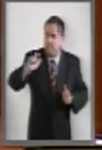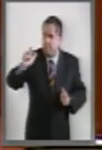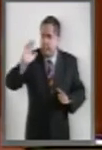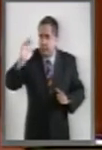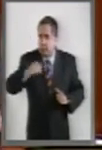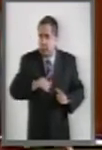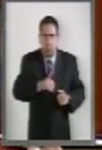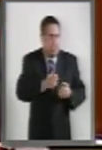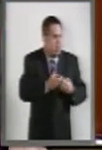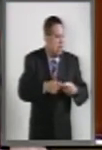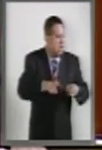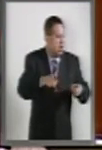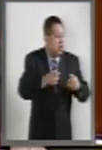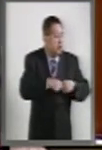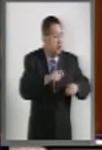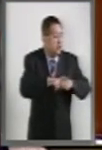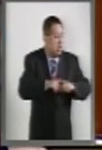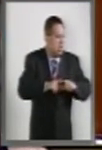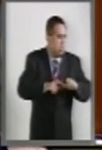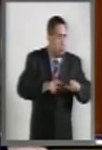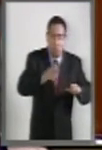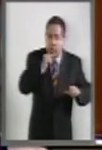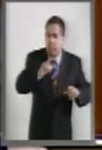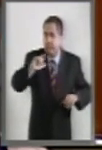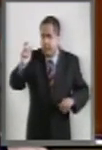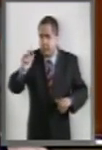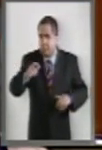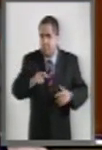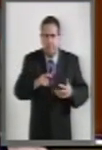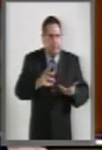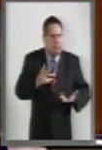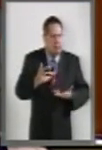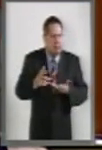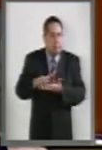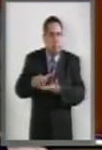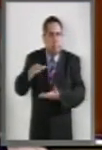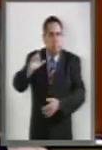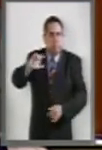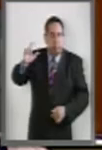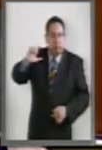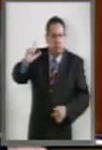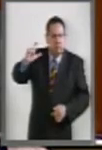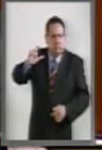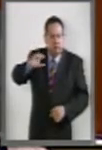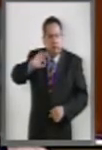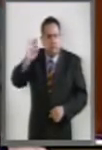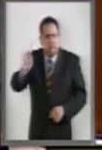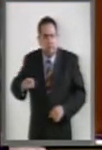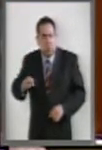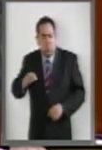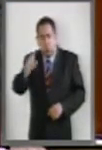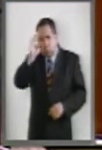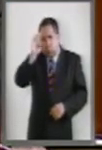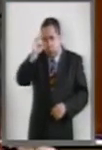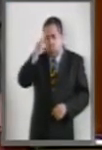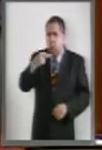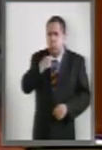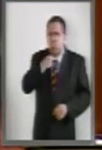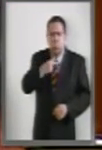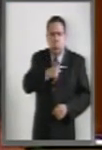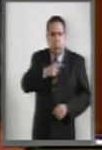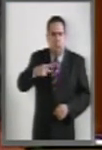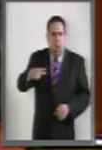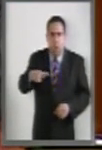desarrollo social en el 2017. Es superior el costo financiero del endeudamiento público,